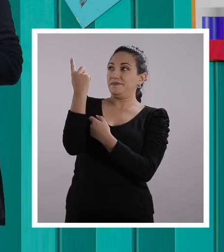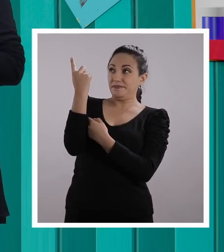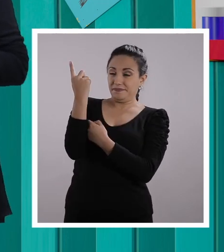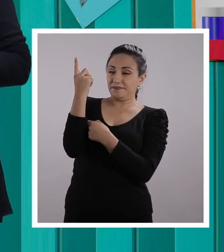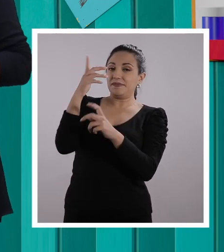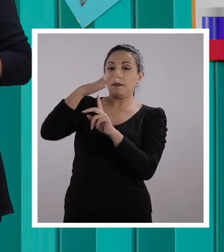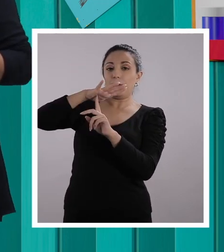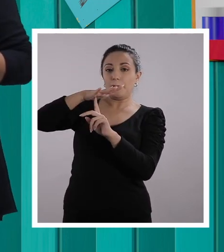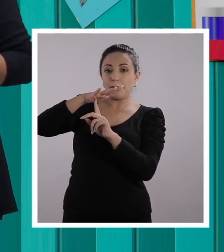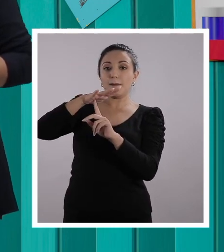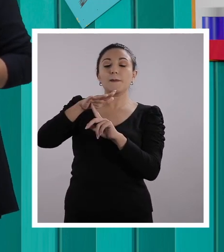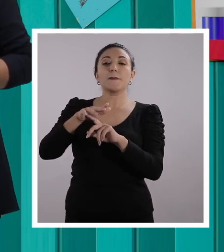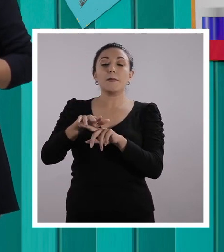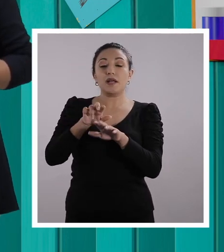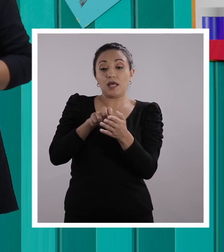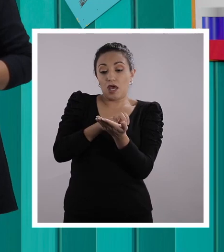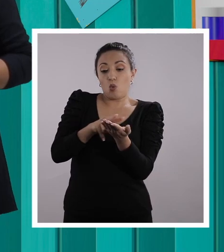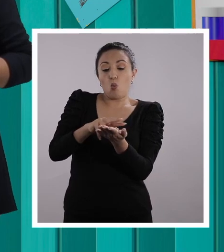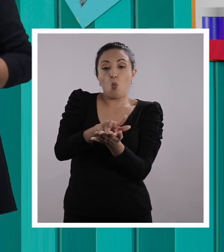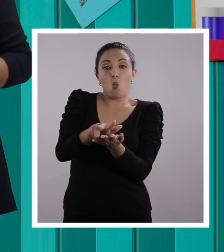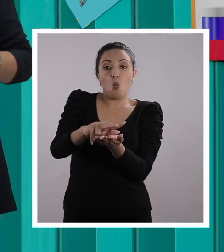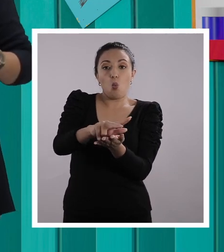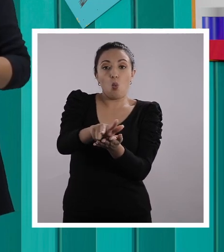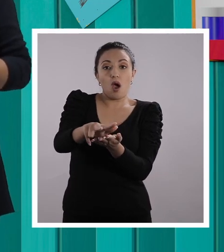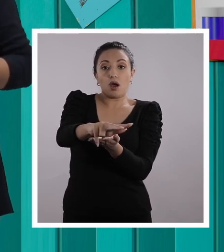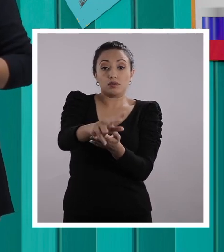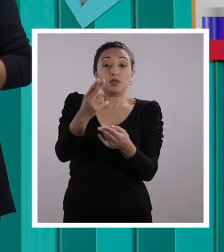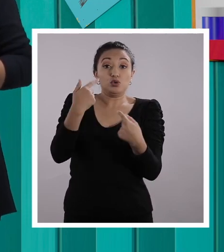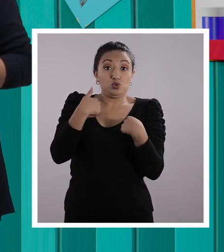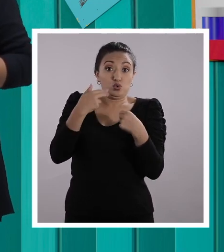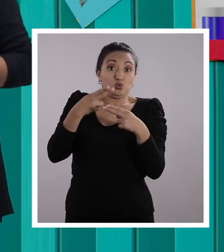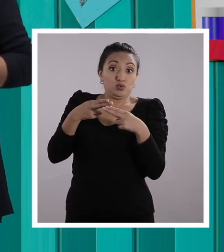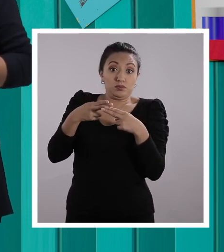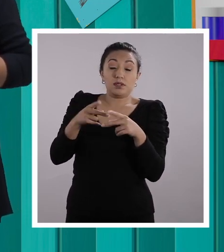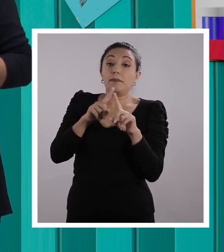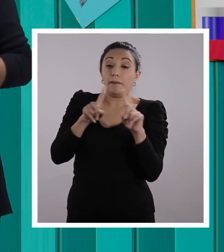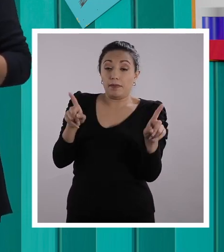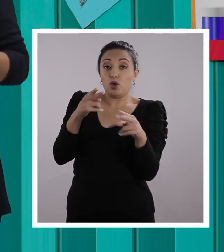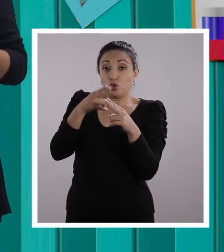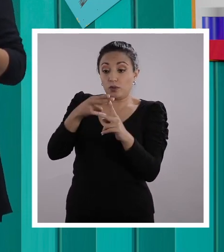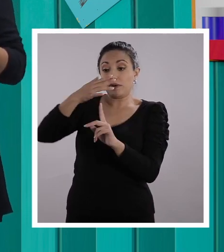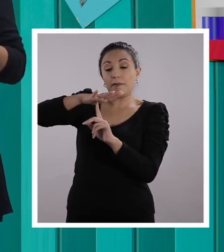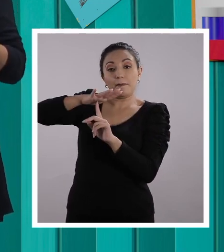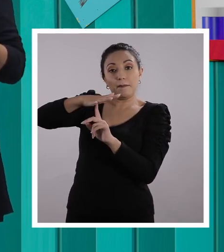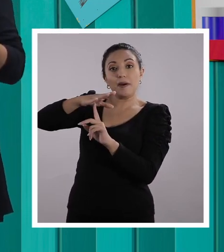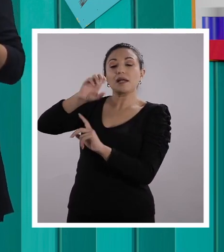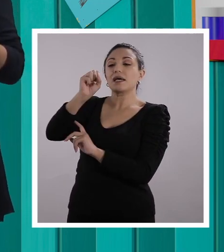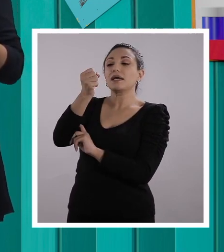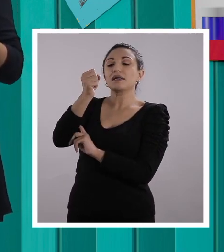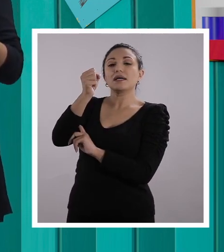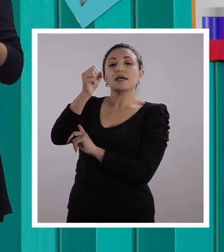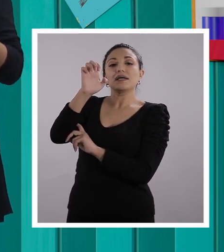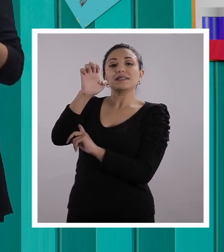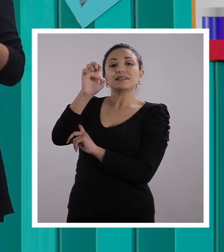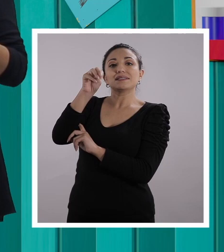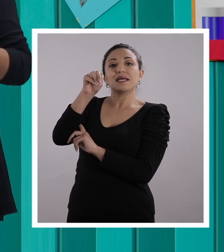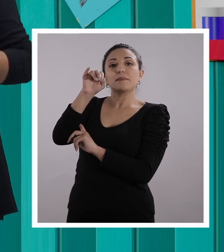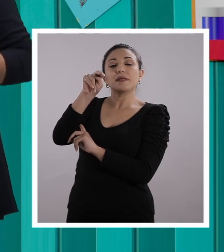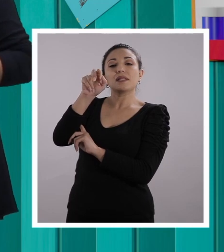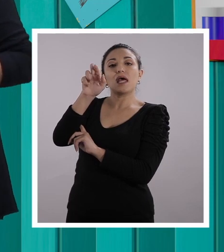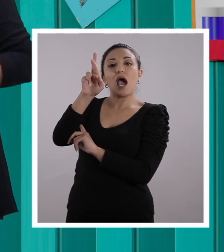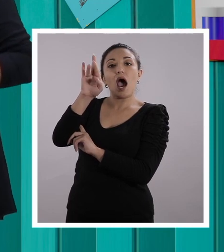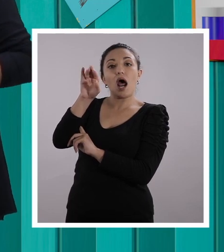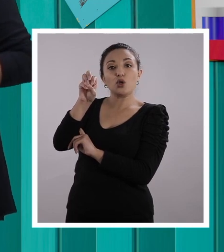muy bien el parque de las iguanas yo lo conocía como el parque de las iguanas pero se llama el parque seminario o